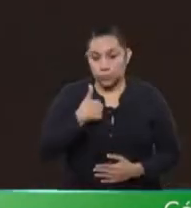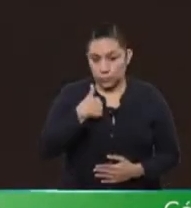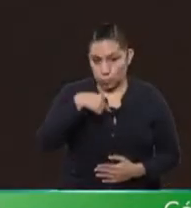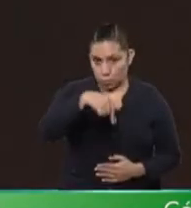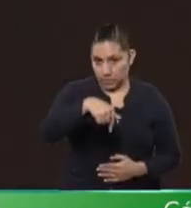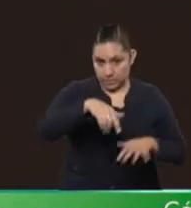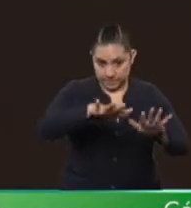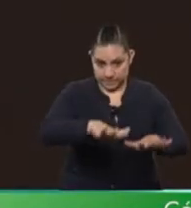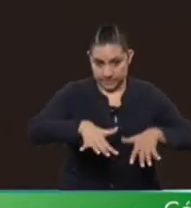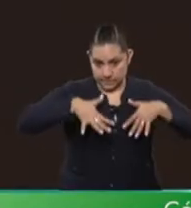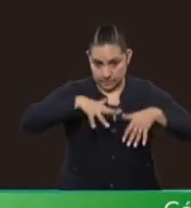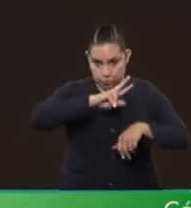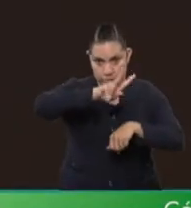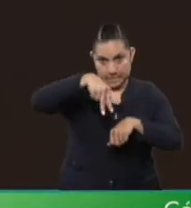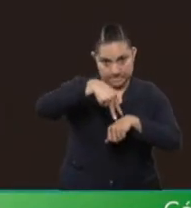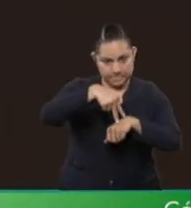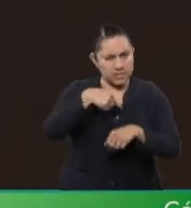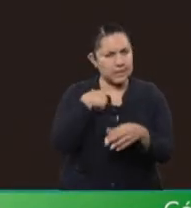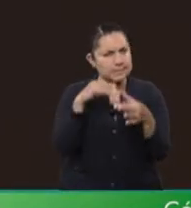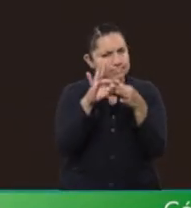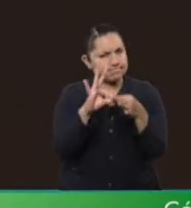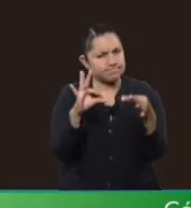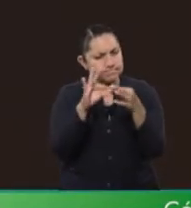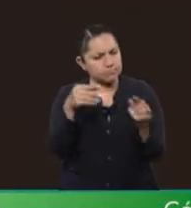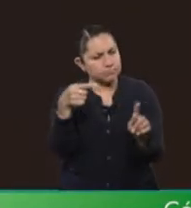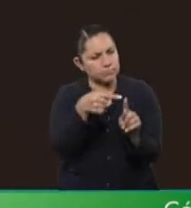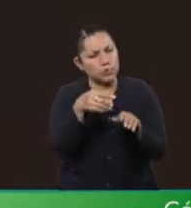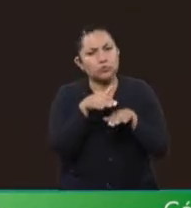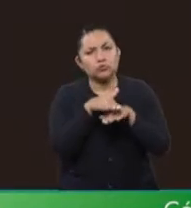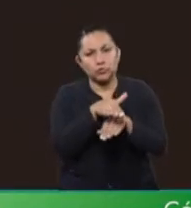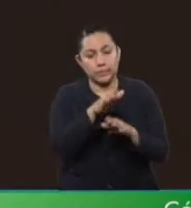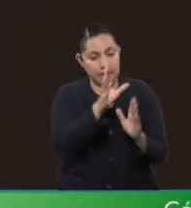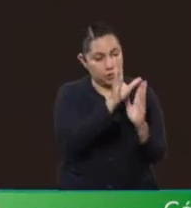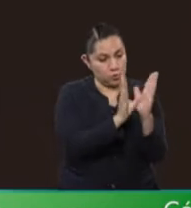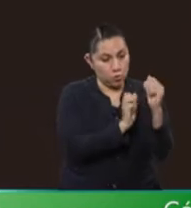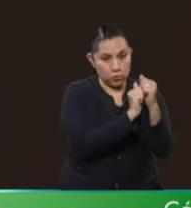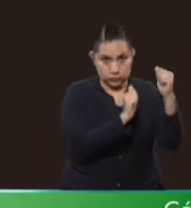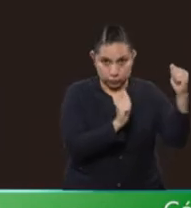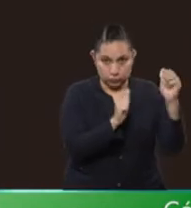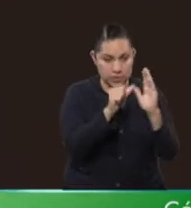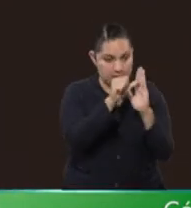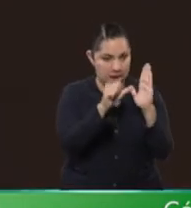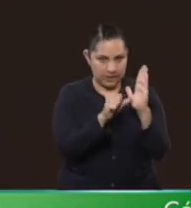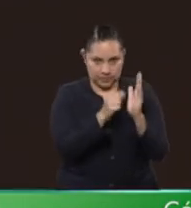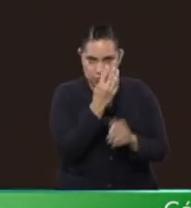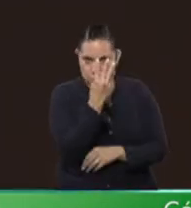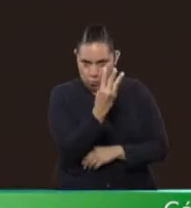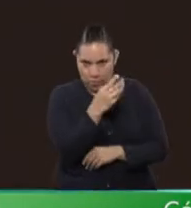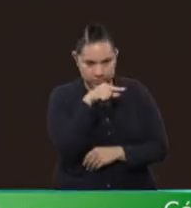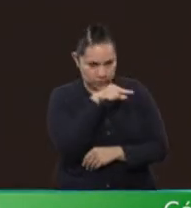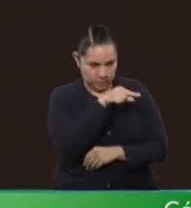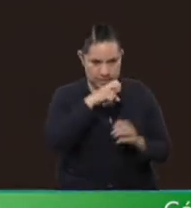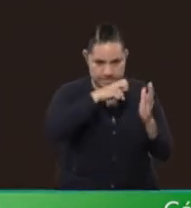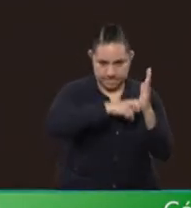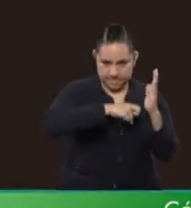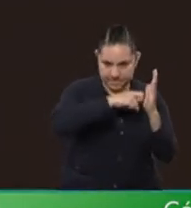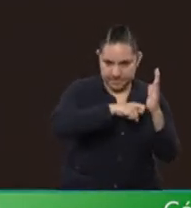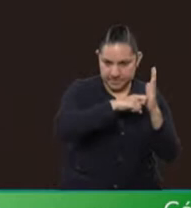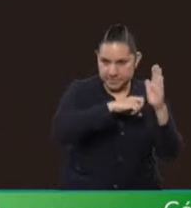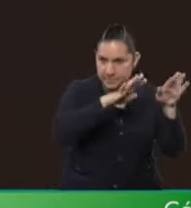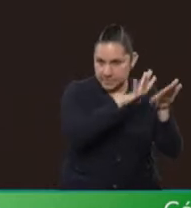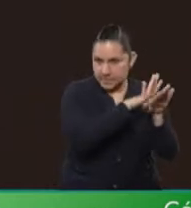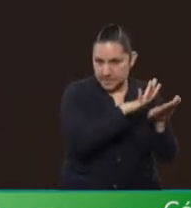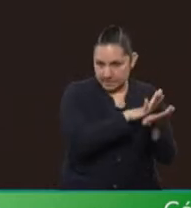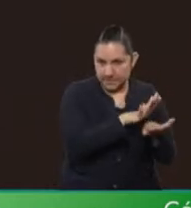hacer referencia a la reforma al artículo 4 de la Constitución Política de los Estados Unidos Mexicanos en materia